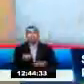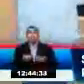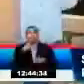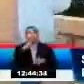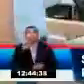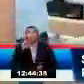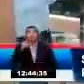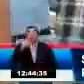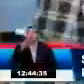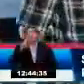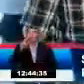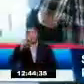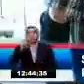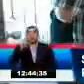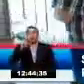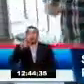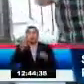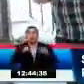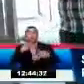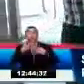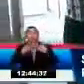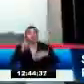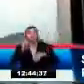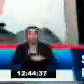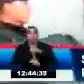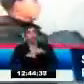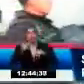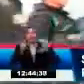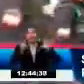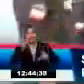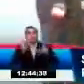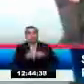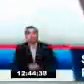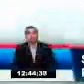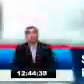Emperador, en que también son procesadas otras 6 personas.